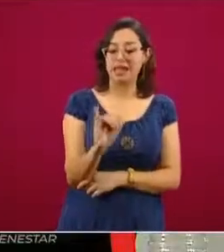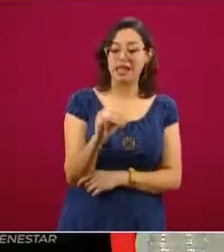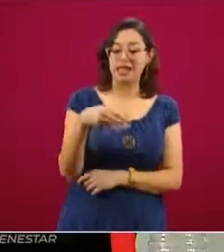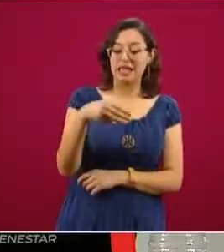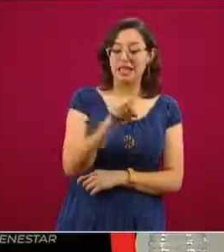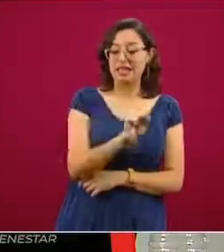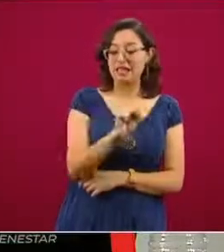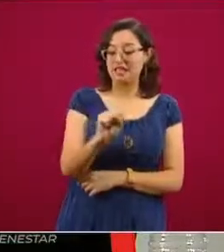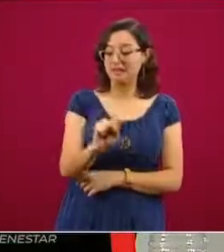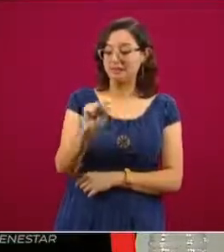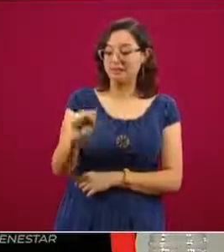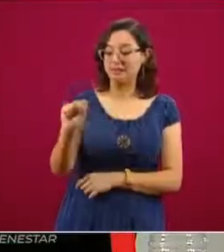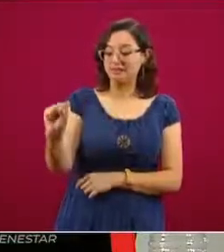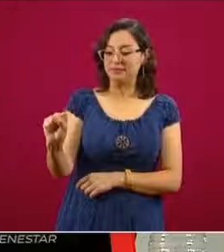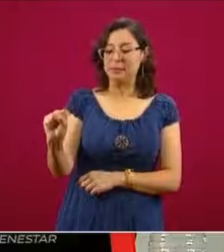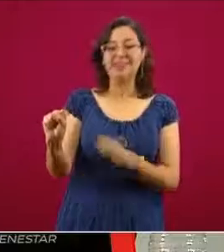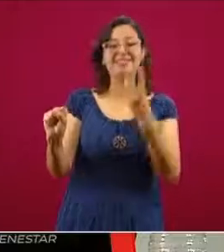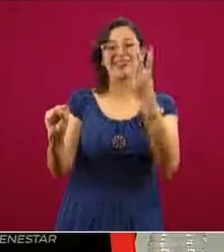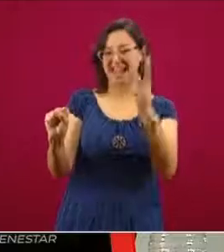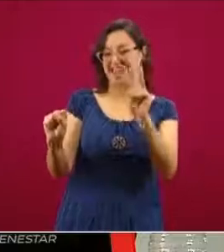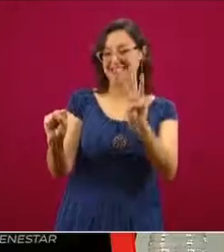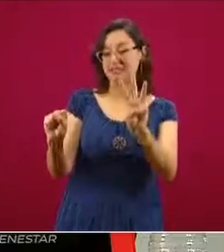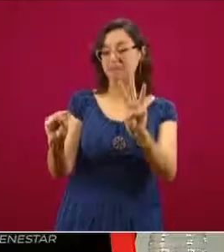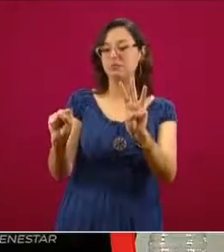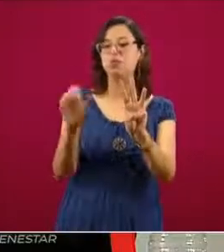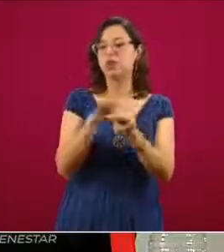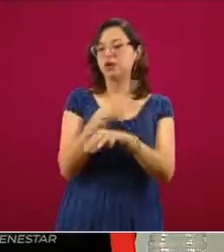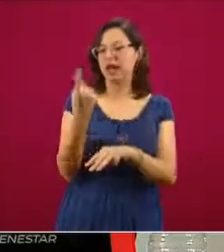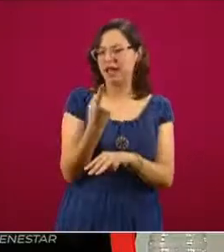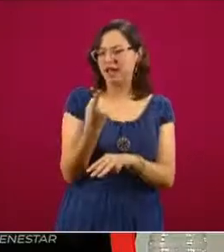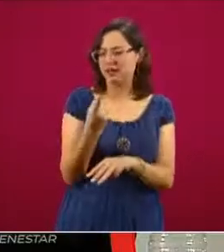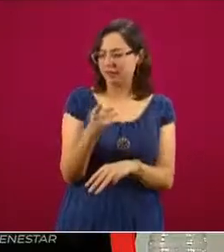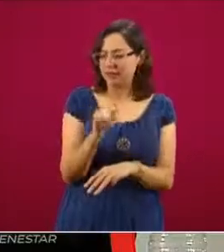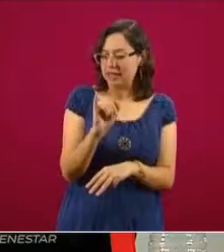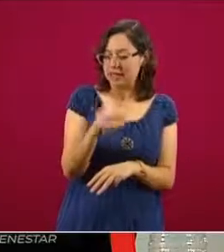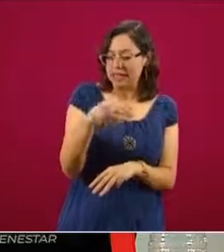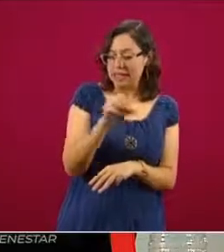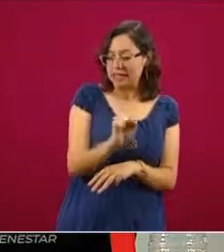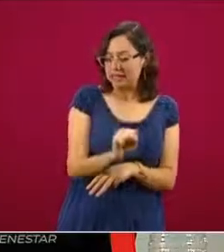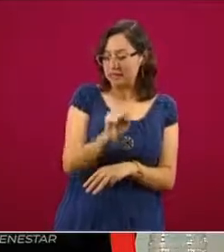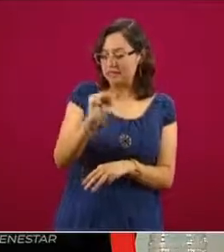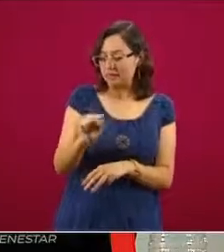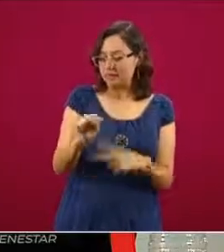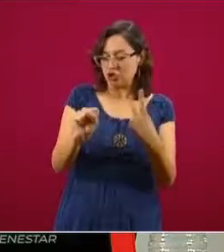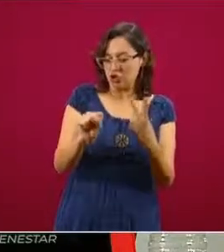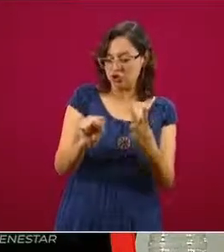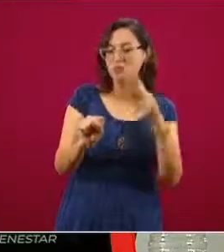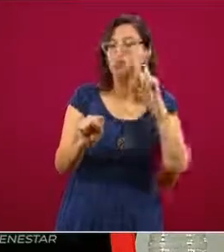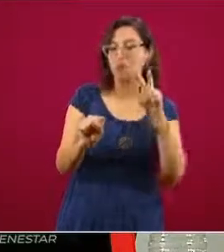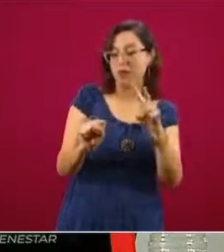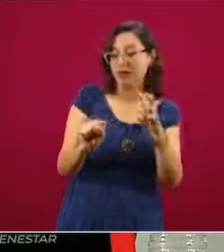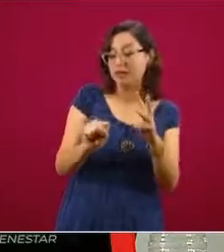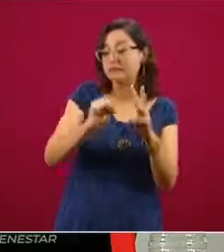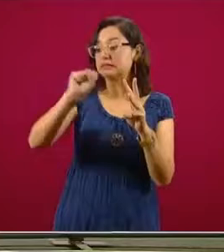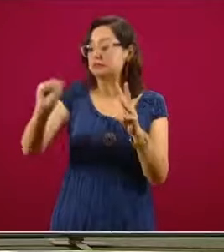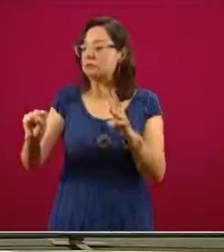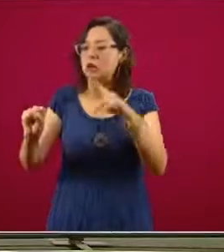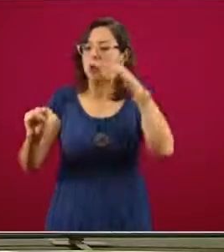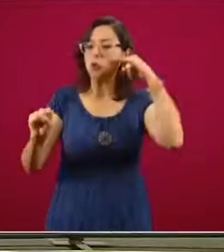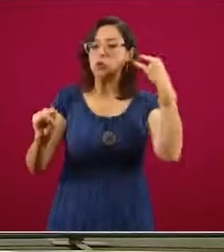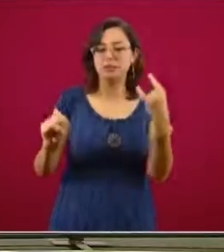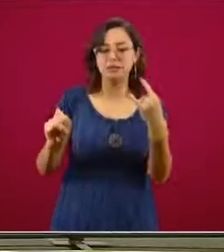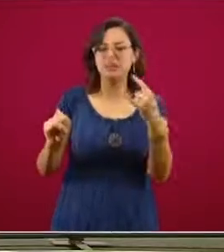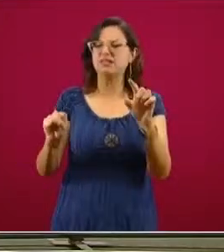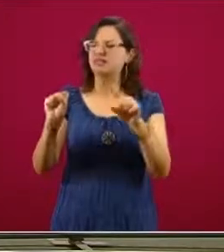la última es invisible y es la S de la solidaridad que tuvo en otras epidemias, la solidaridad que